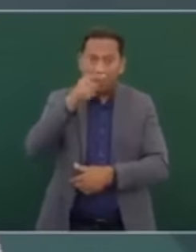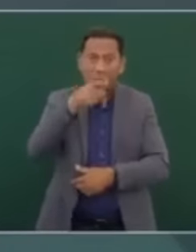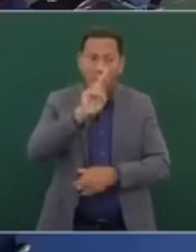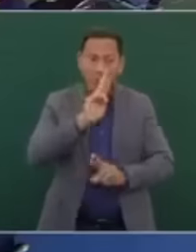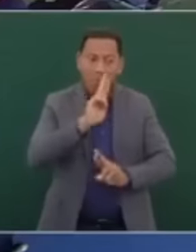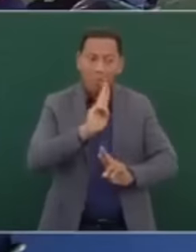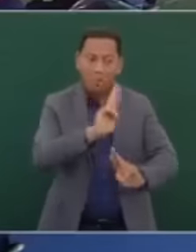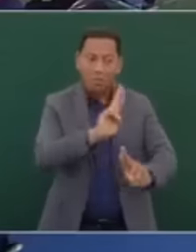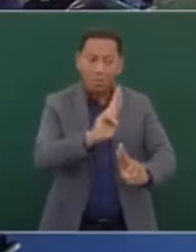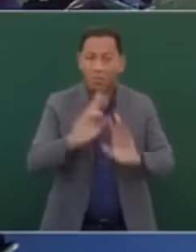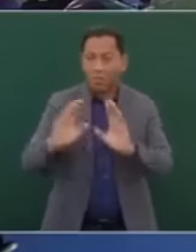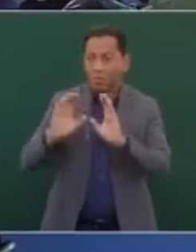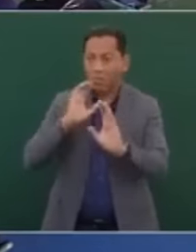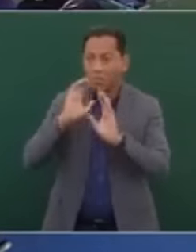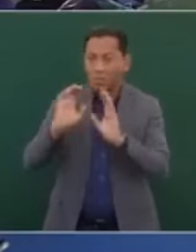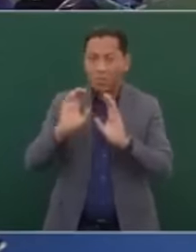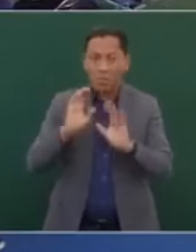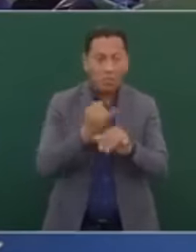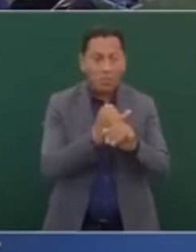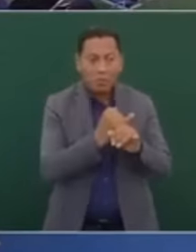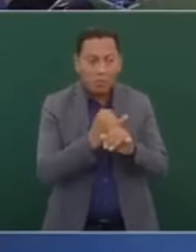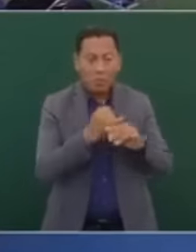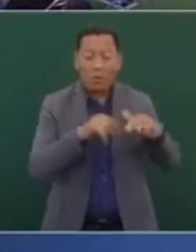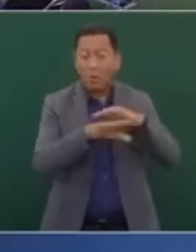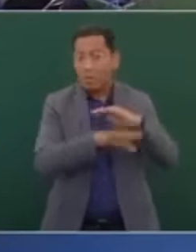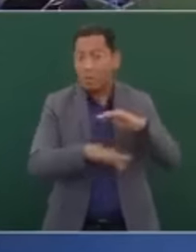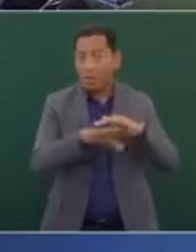un problema de comunicación básico,